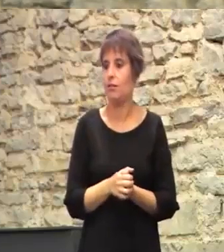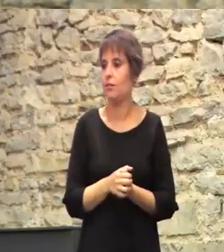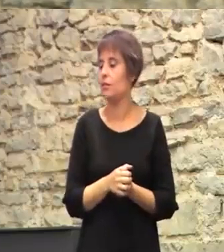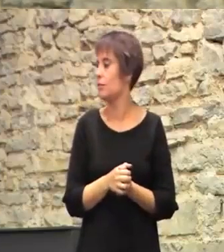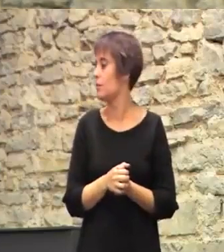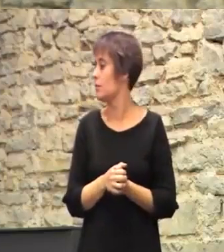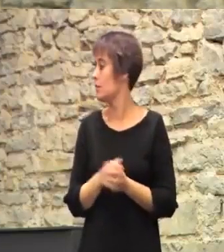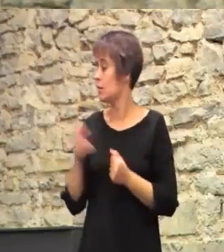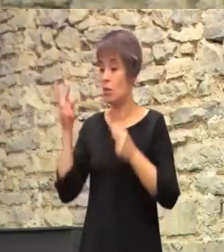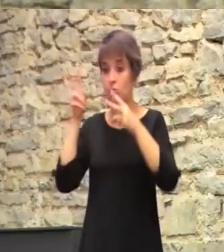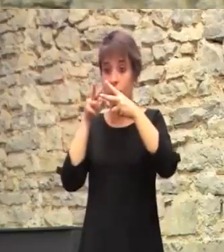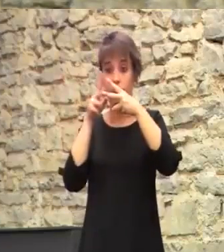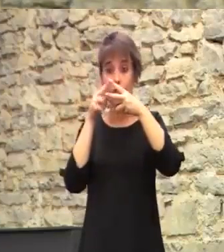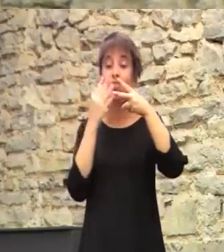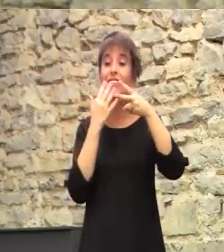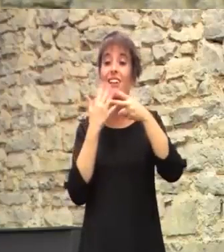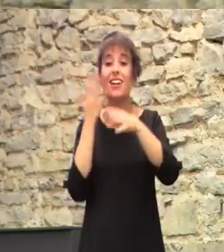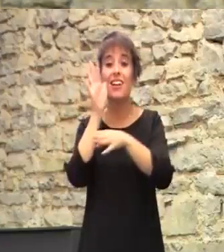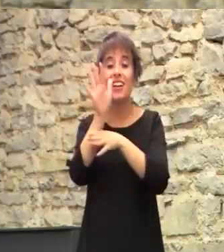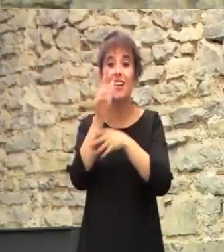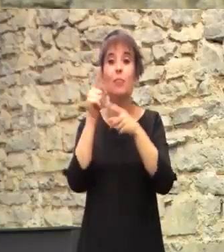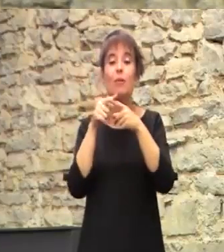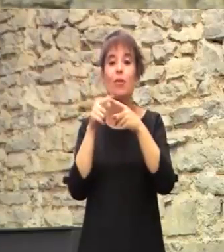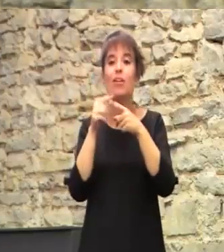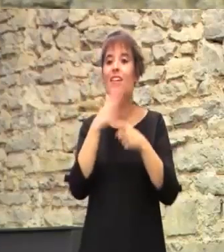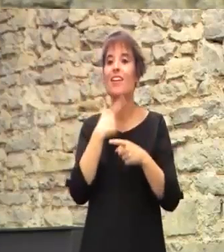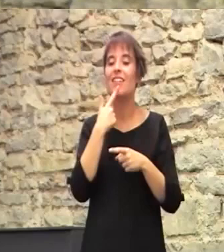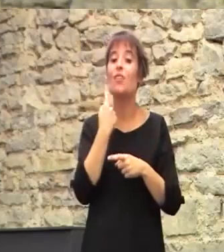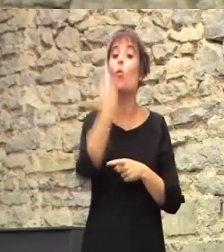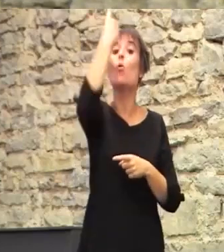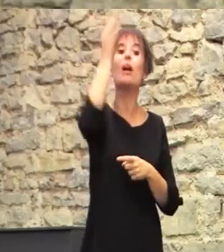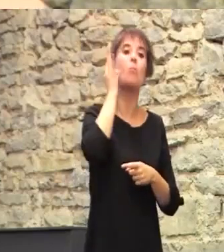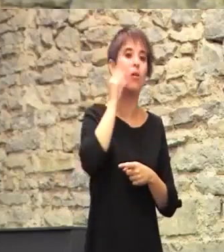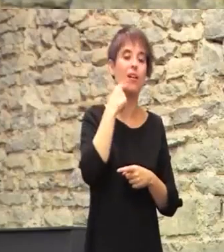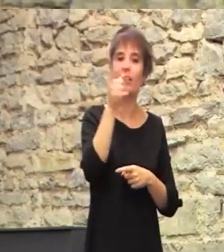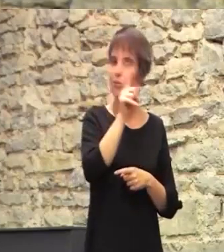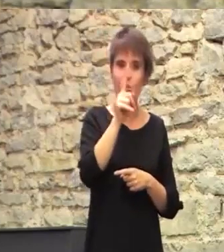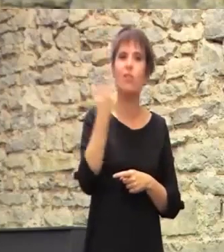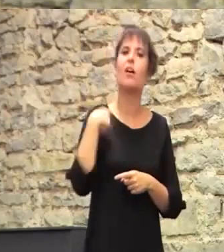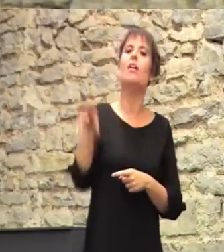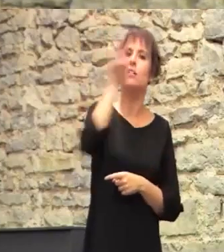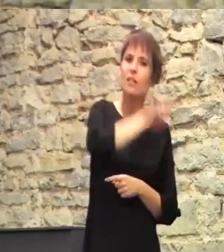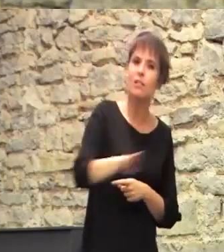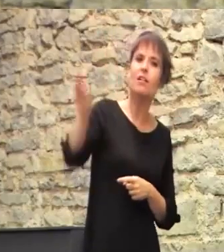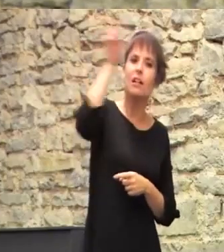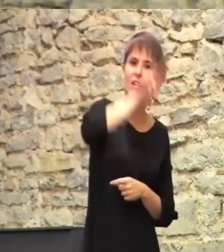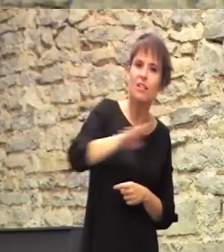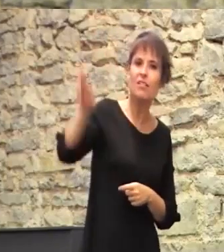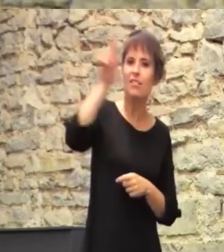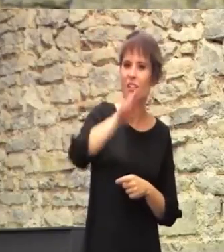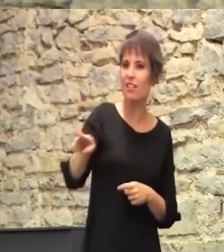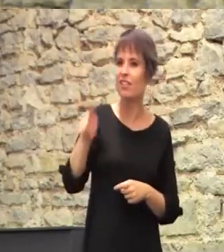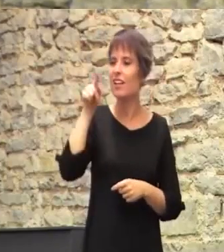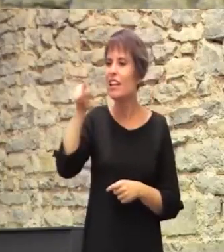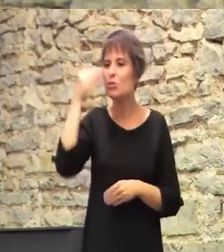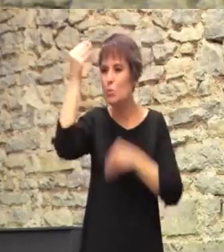estos ejemplos que elegido no es porque es una que lo dijo no si no son representativos de distintas si os parece de